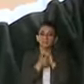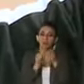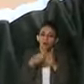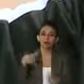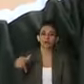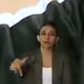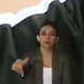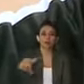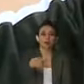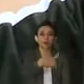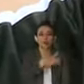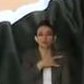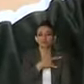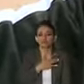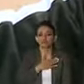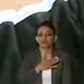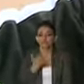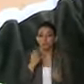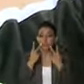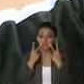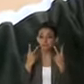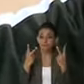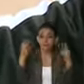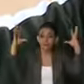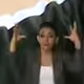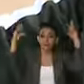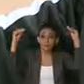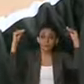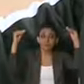caminadas, ver que las lámparas